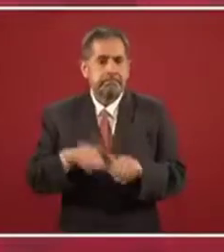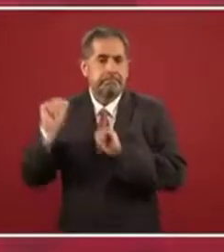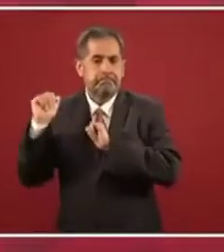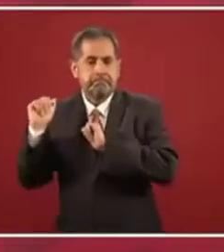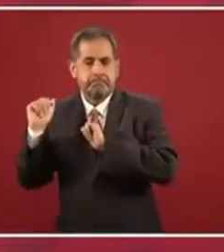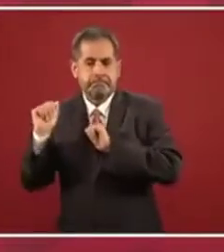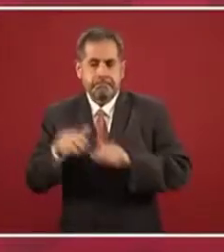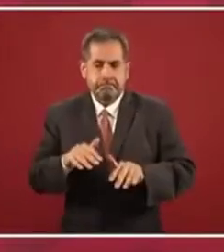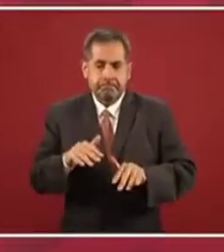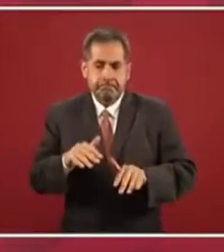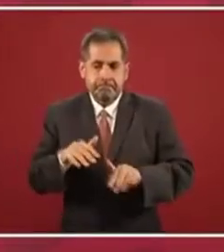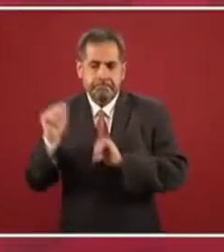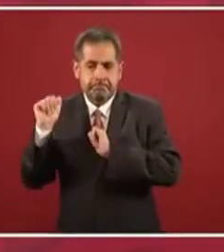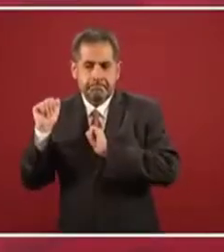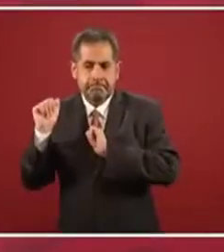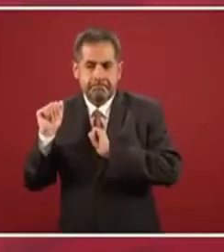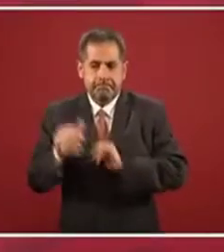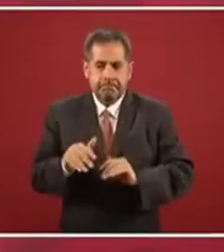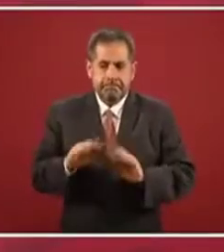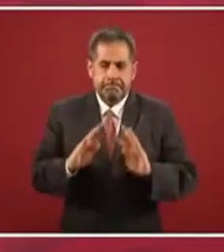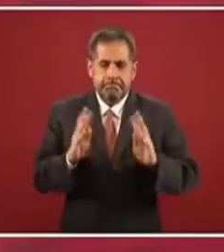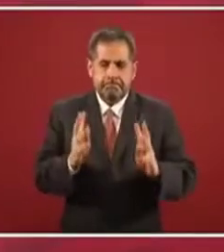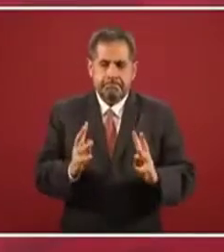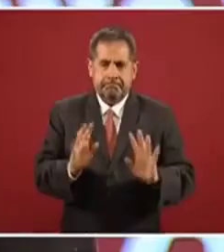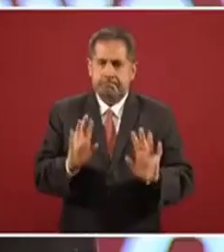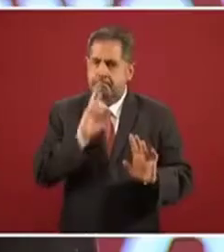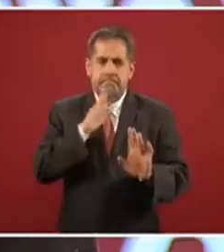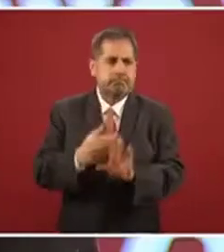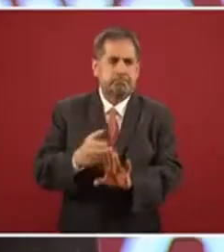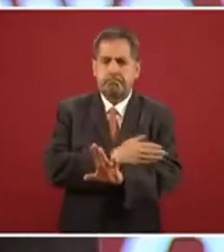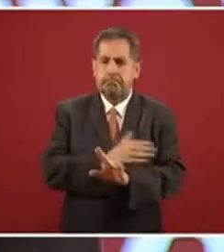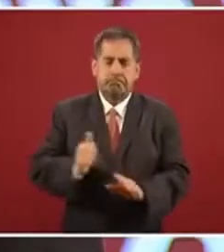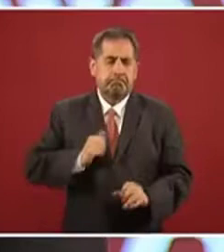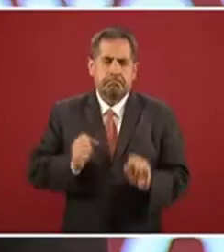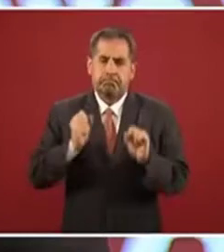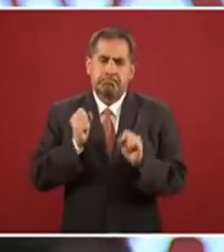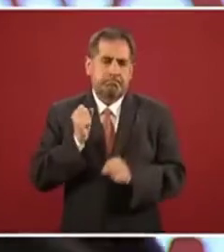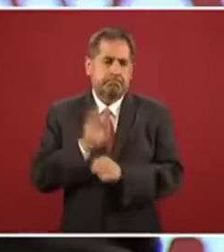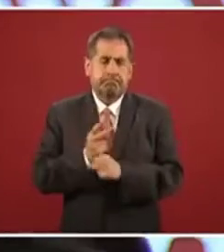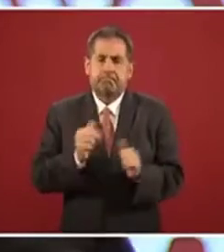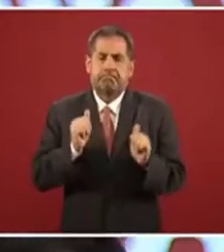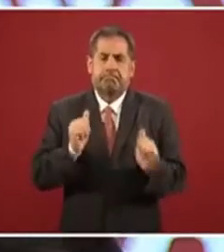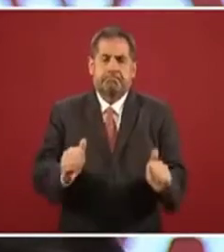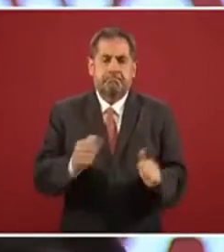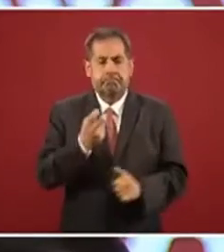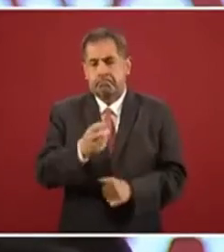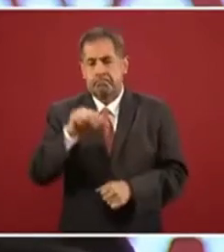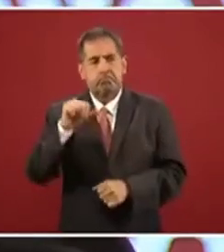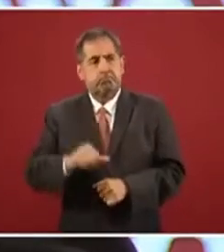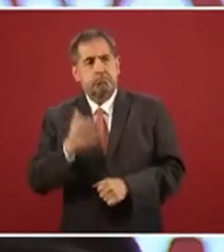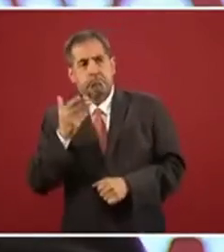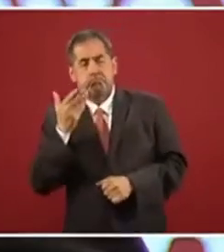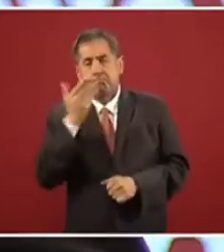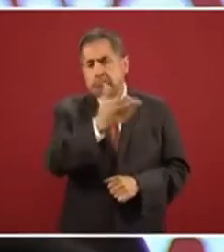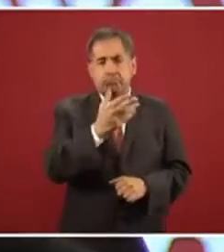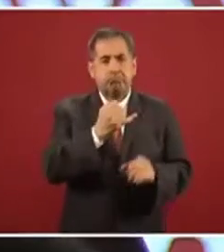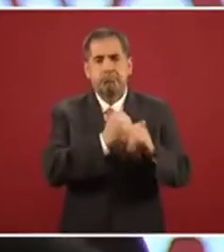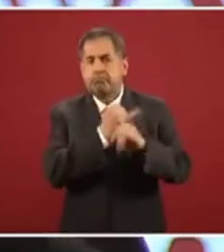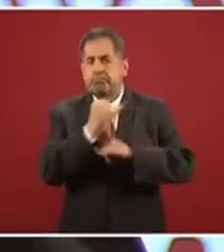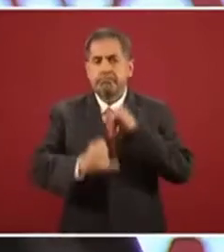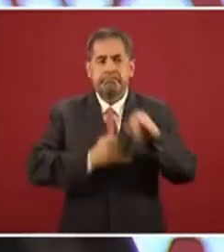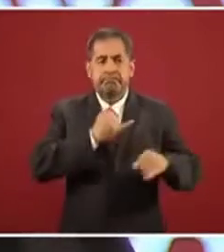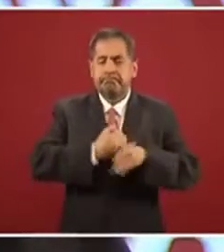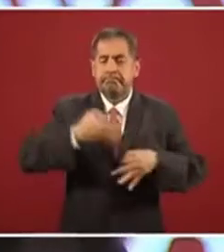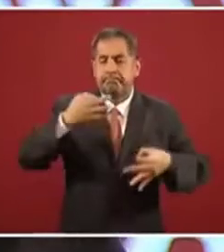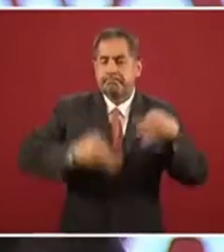Entonces, más vale prevenir que lamentar, y por esa razón el día de hoy recurriremos a la Corte Penal Internacional. Que